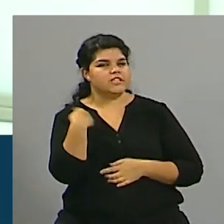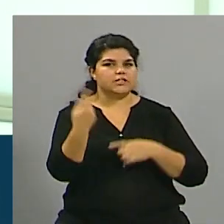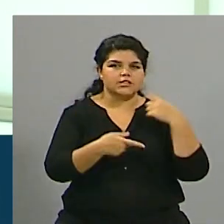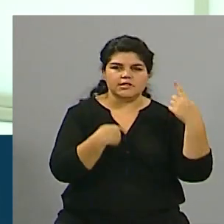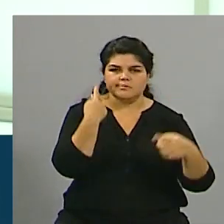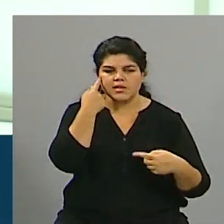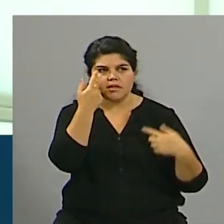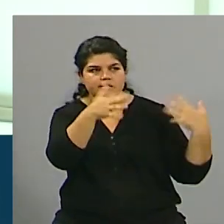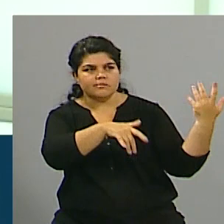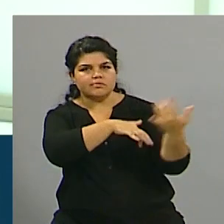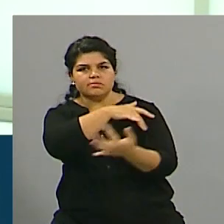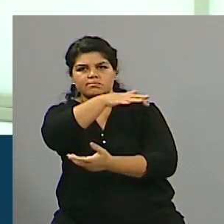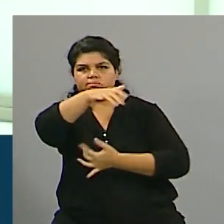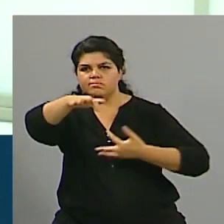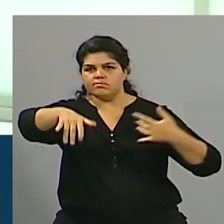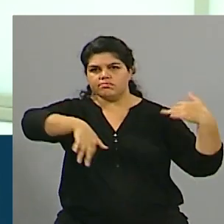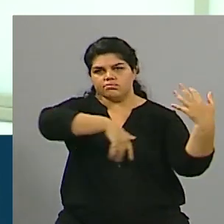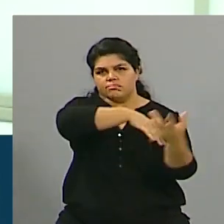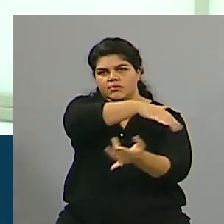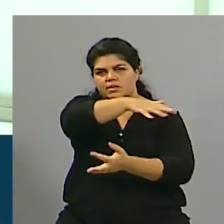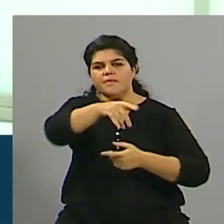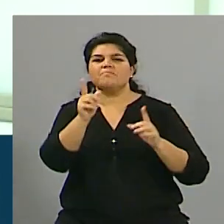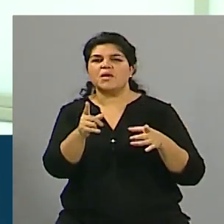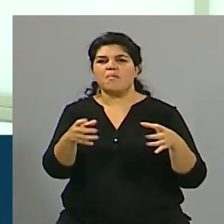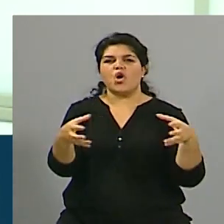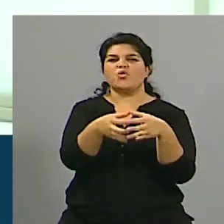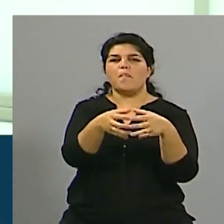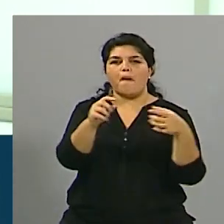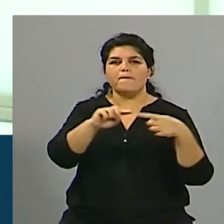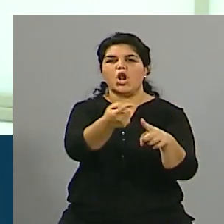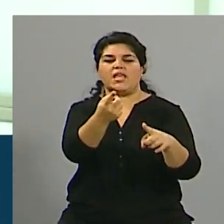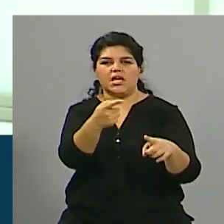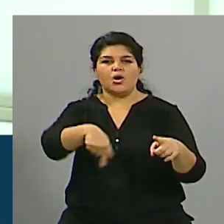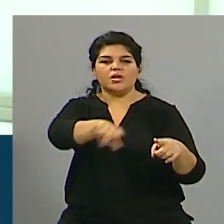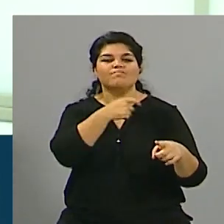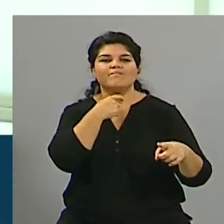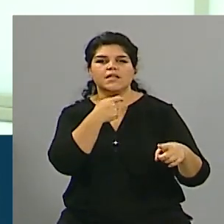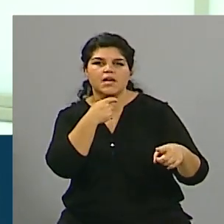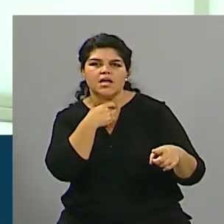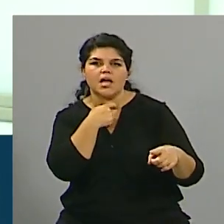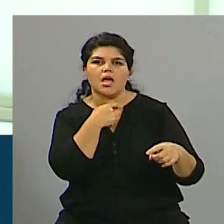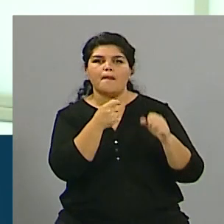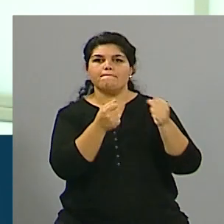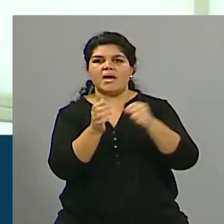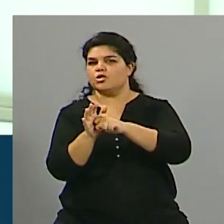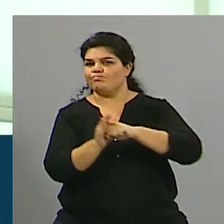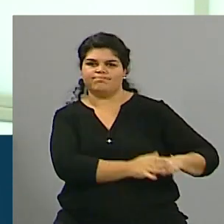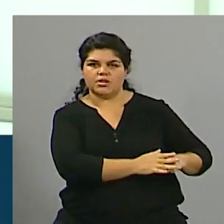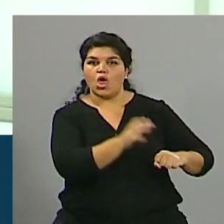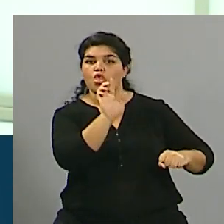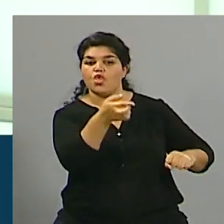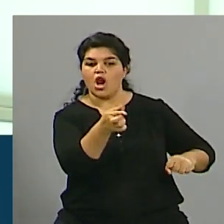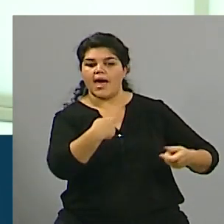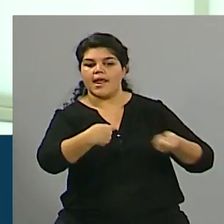que empezaba como un mensaje de la política y hablaba de una posibilidad de dolarización a partir de una figura política que instaló